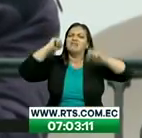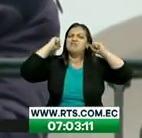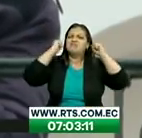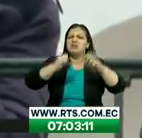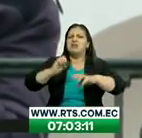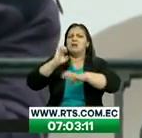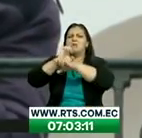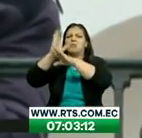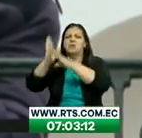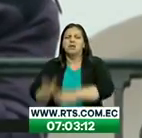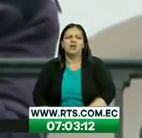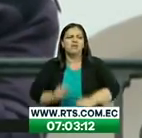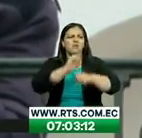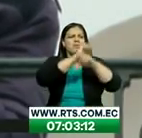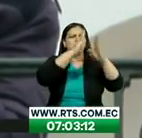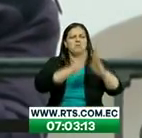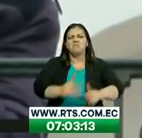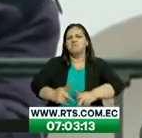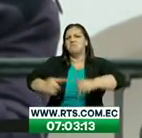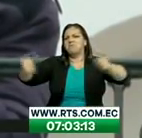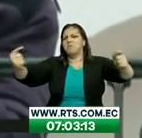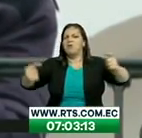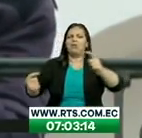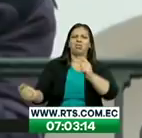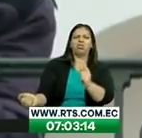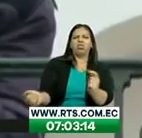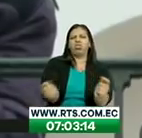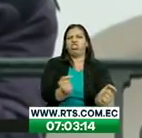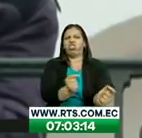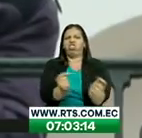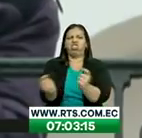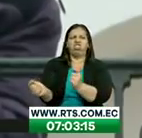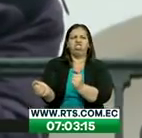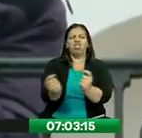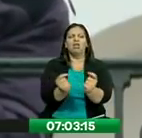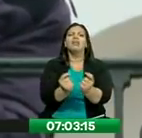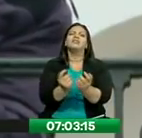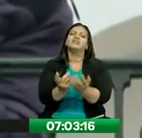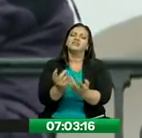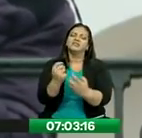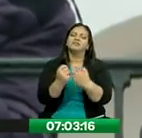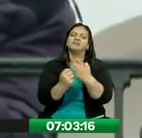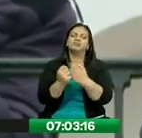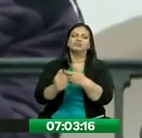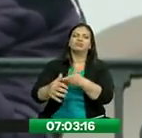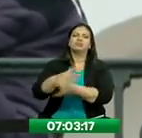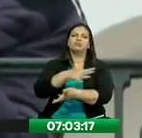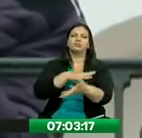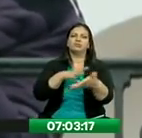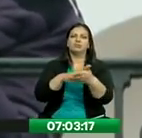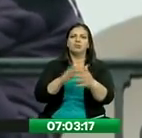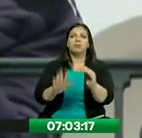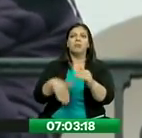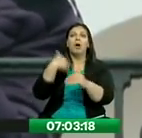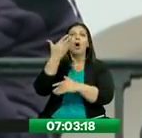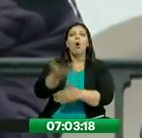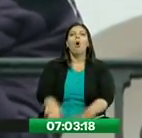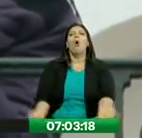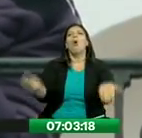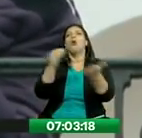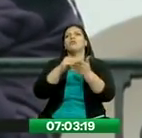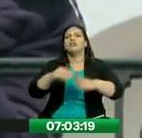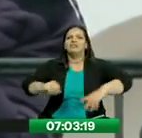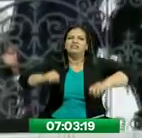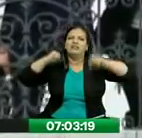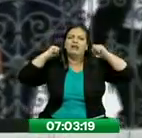ecuatorianos, pero es verdad, jamás, jamás que se vuelva a presentar una circunstancia